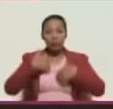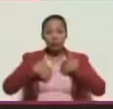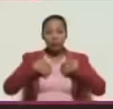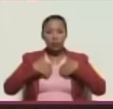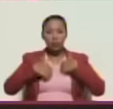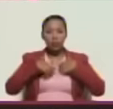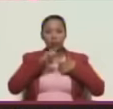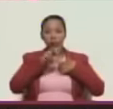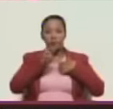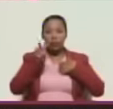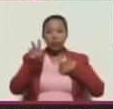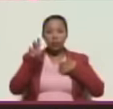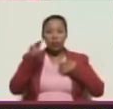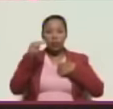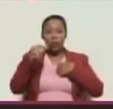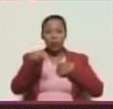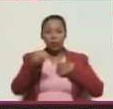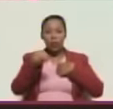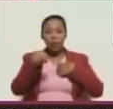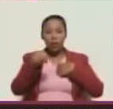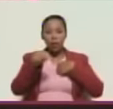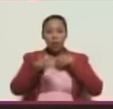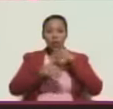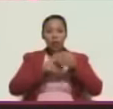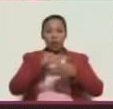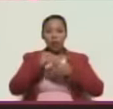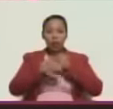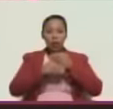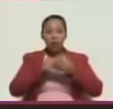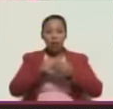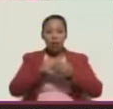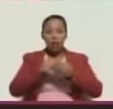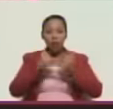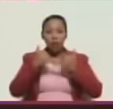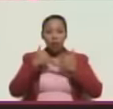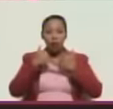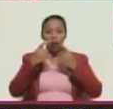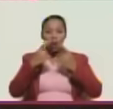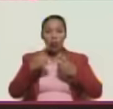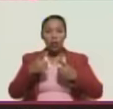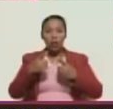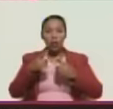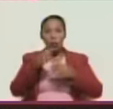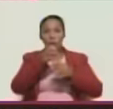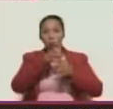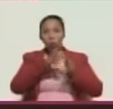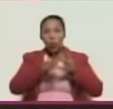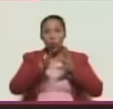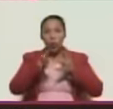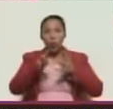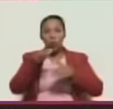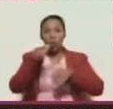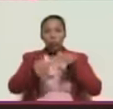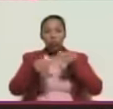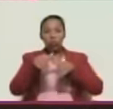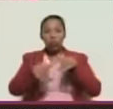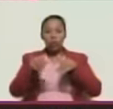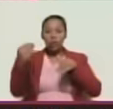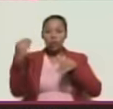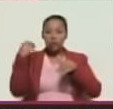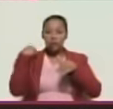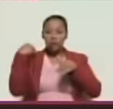22 de noviembre se realizará la auditoría de la infraestructura electoral a la cual fu feron